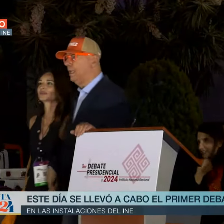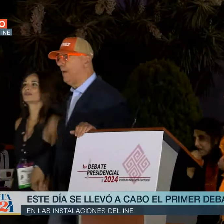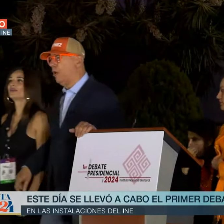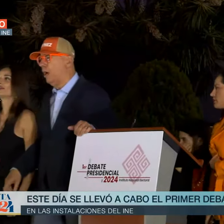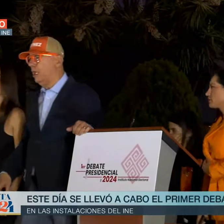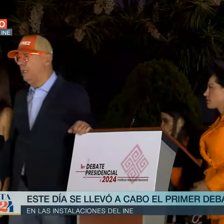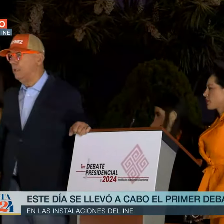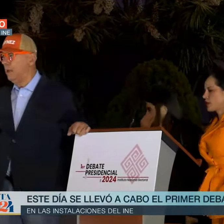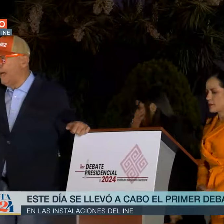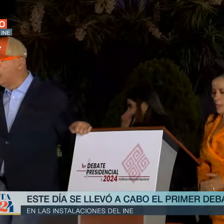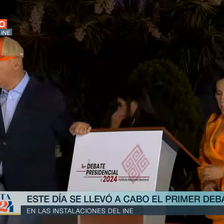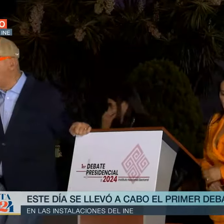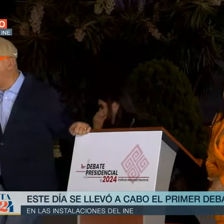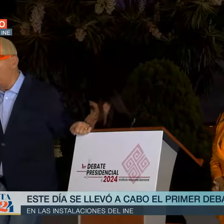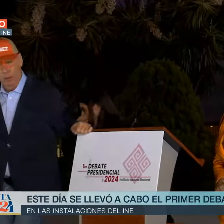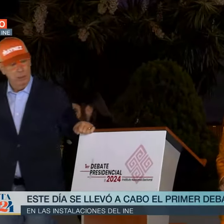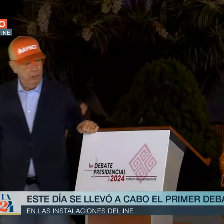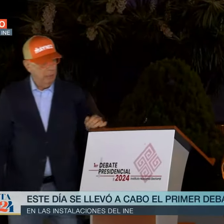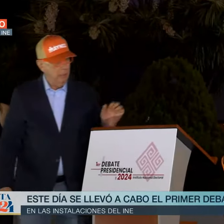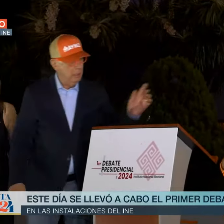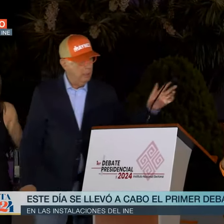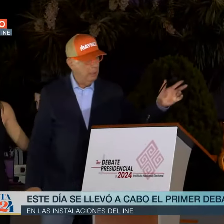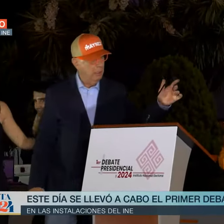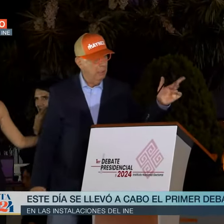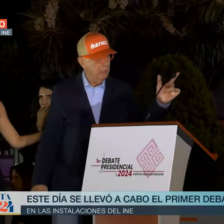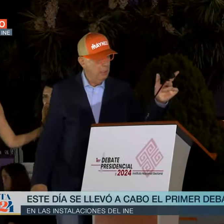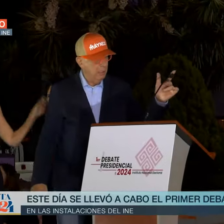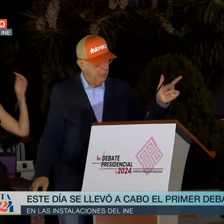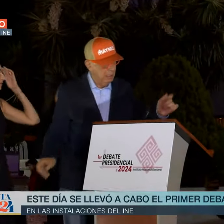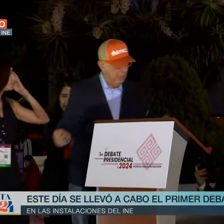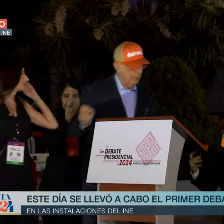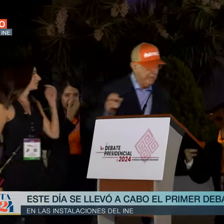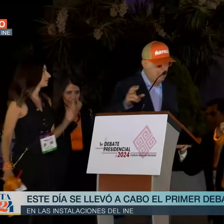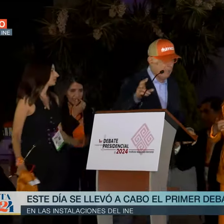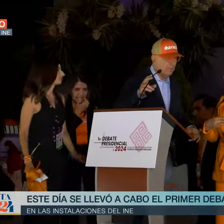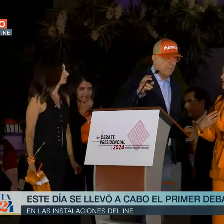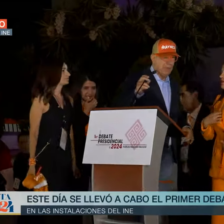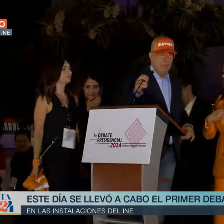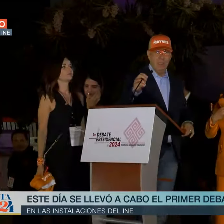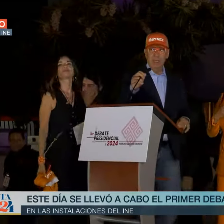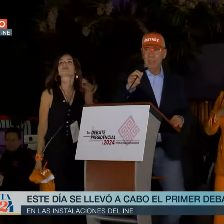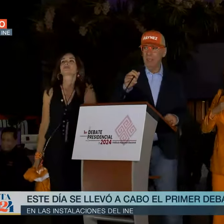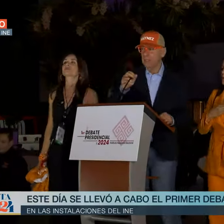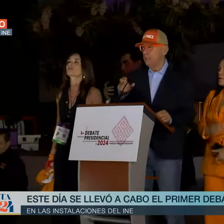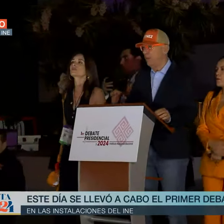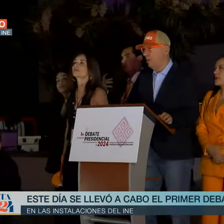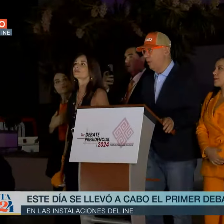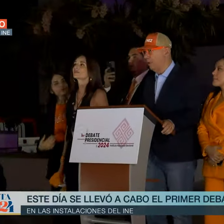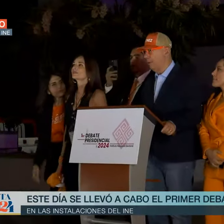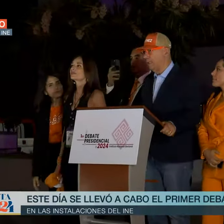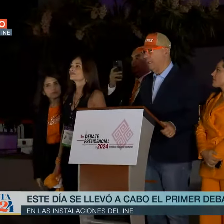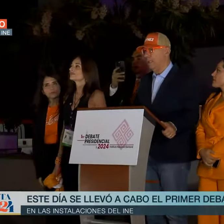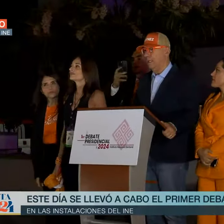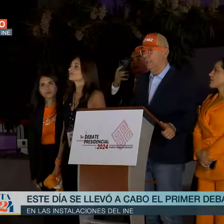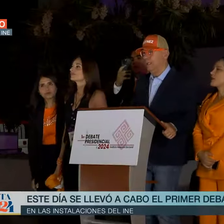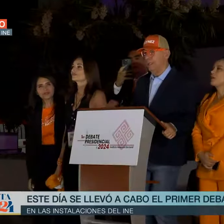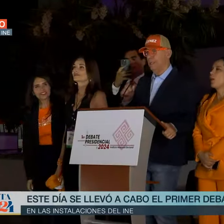dice Dante Delgado, el líder de Movimiento Ciudadano. Escuchemos, Luis.